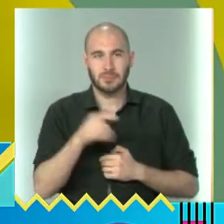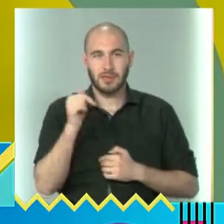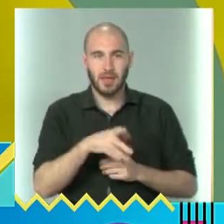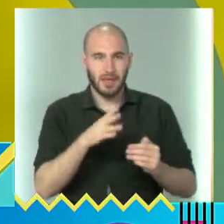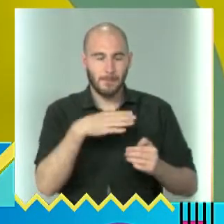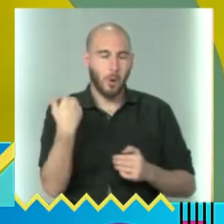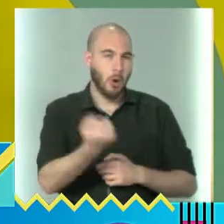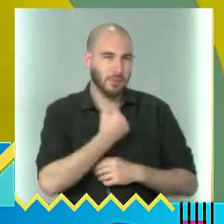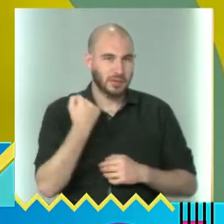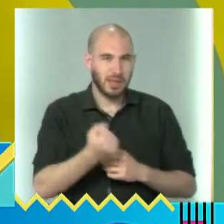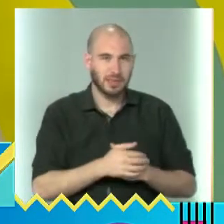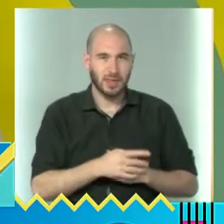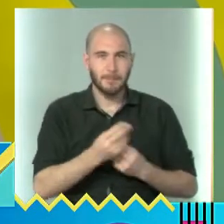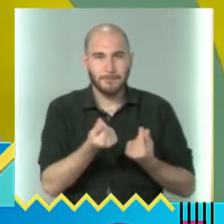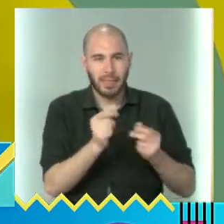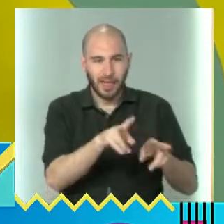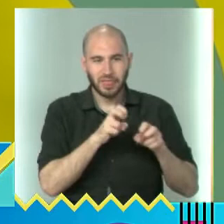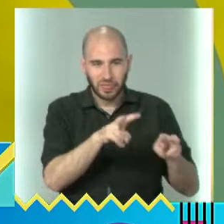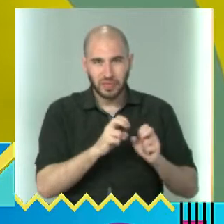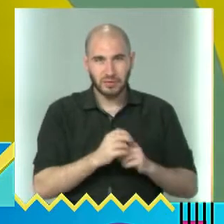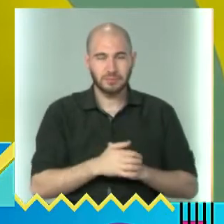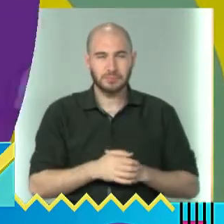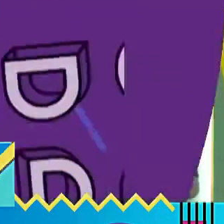central ganar dinero,